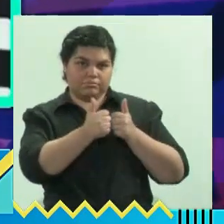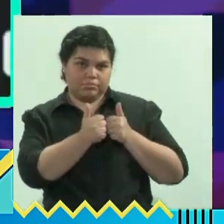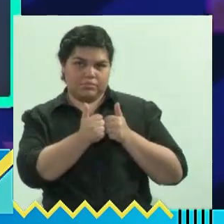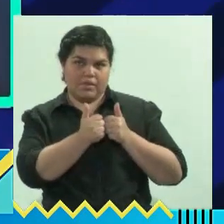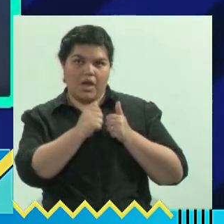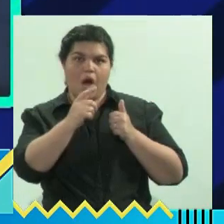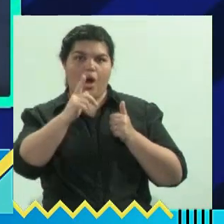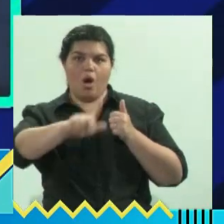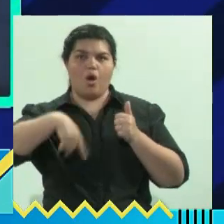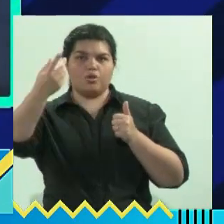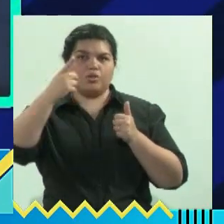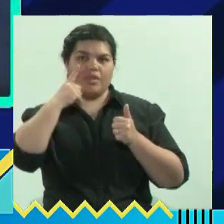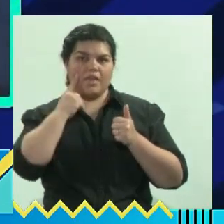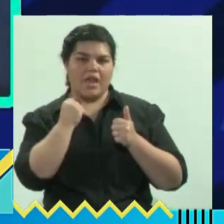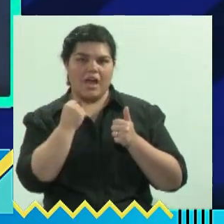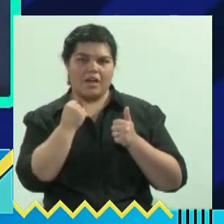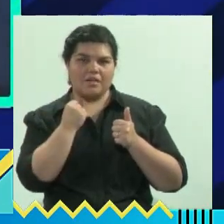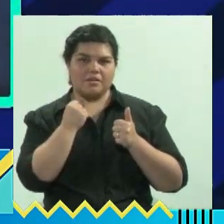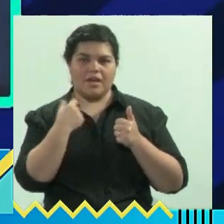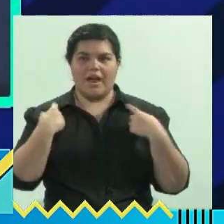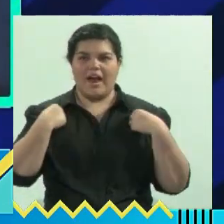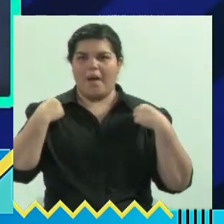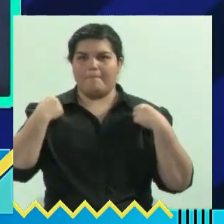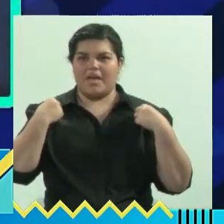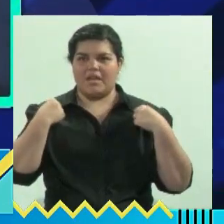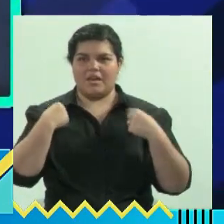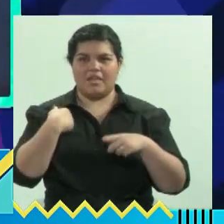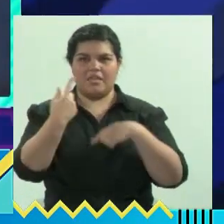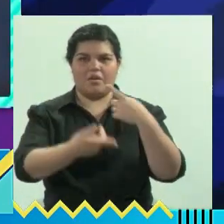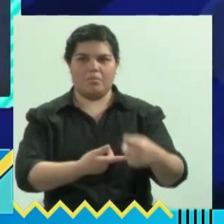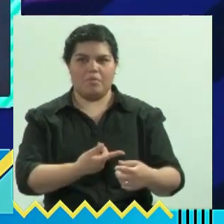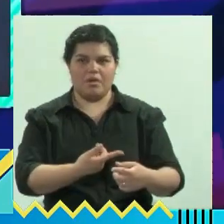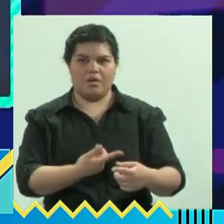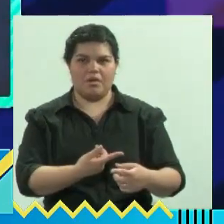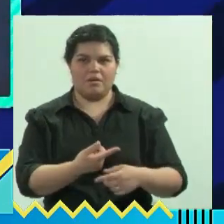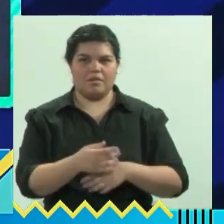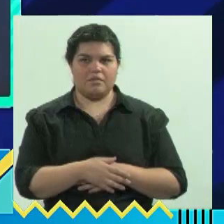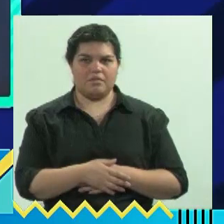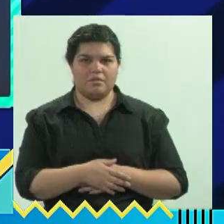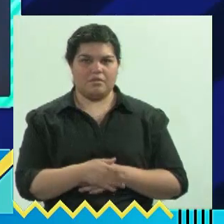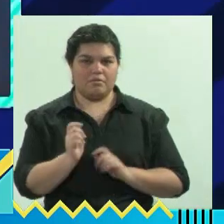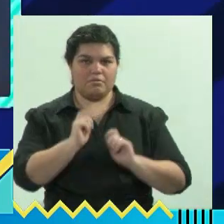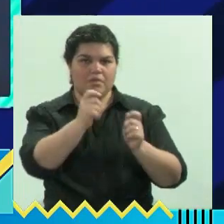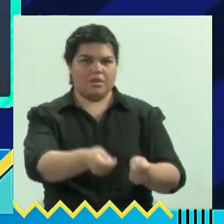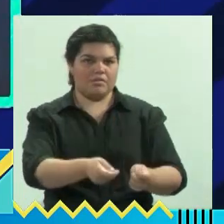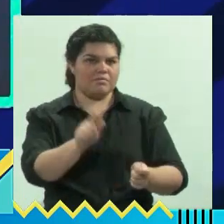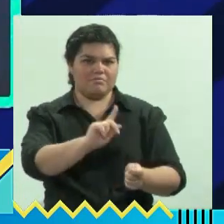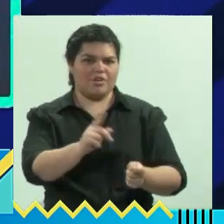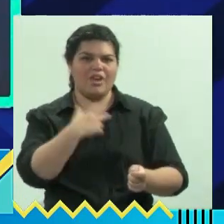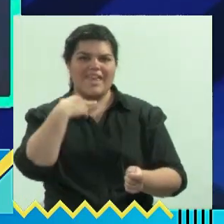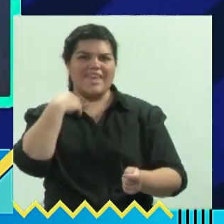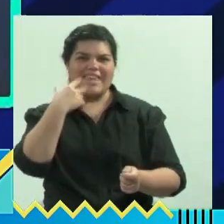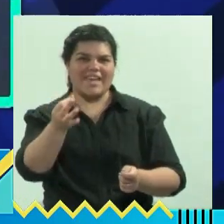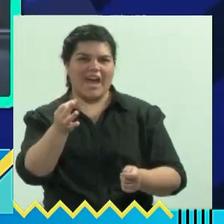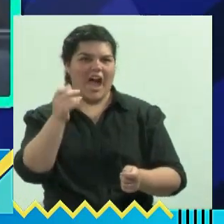otro día se da cuenta que se ha quedado la campera de la chica en su auto y cuando vuelve lo atiende el padre y le dice, no, mirá, falleció mi hija hace 10 años y